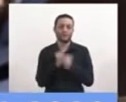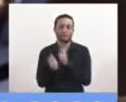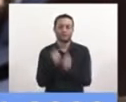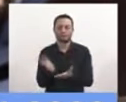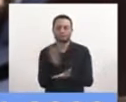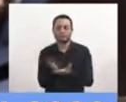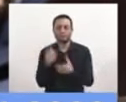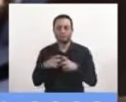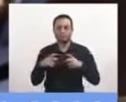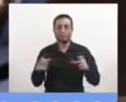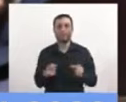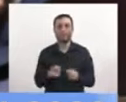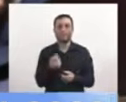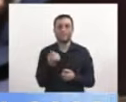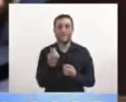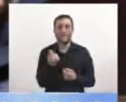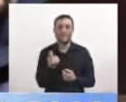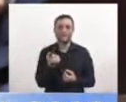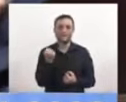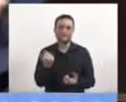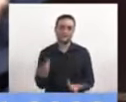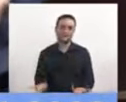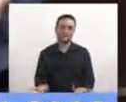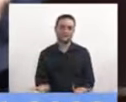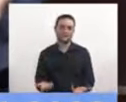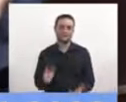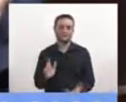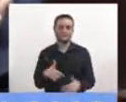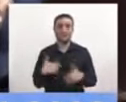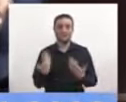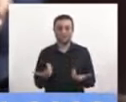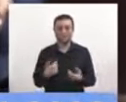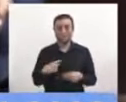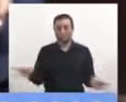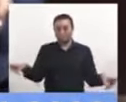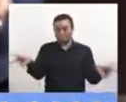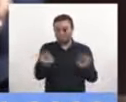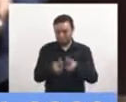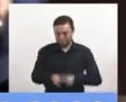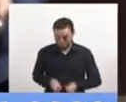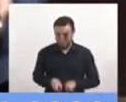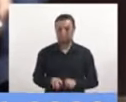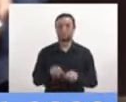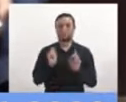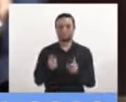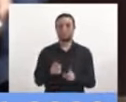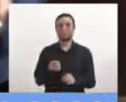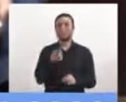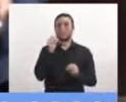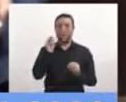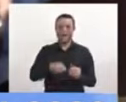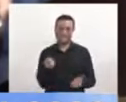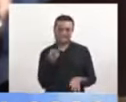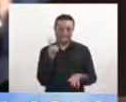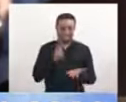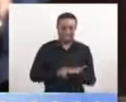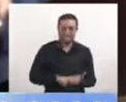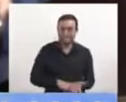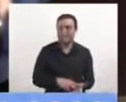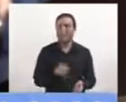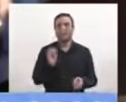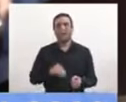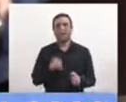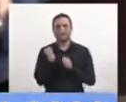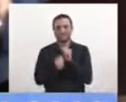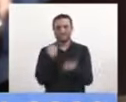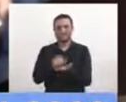de tener con las dos cosas, con lo que recaudamos y con el endeudamiento de la emisión, un gasto público récord por habitante, tenemos